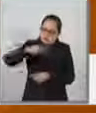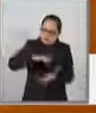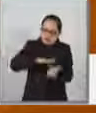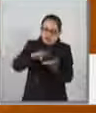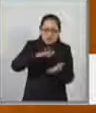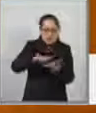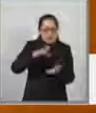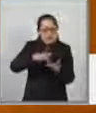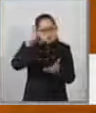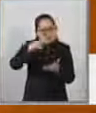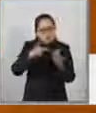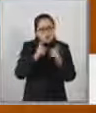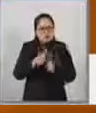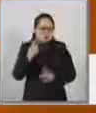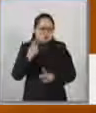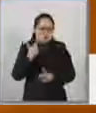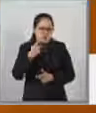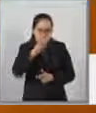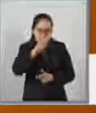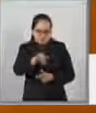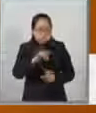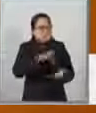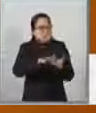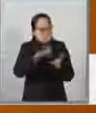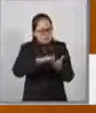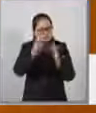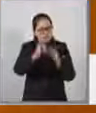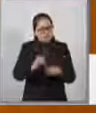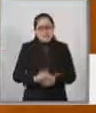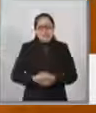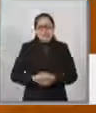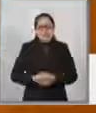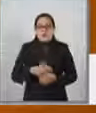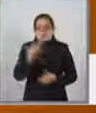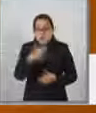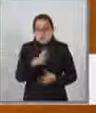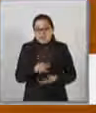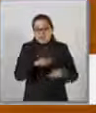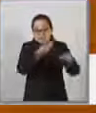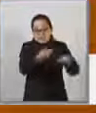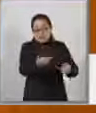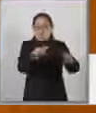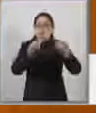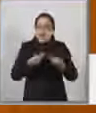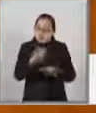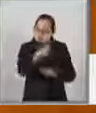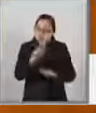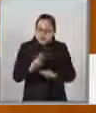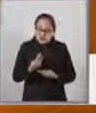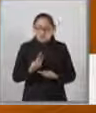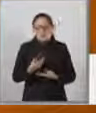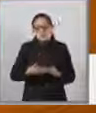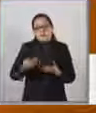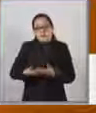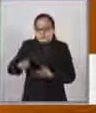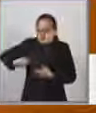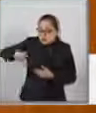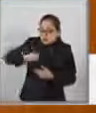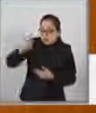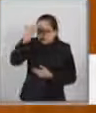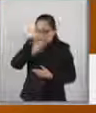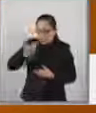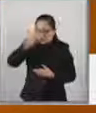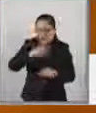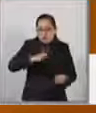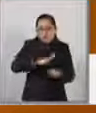grupo parlamentario. Entonces, van 10, regresarán 3, y cuando regresen estos 3 valoraremos nuestra postura